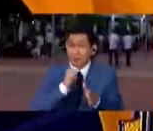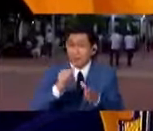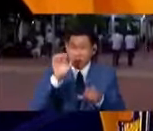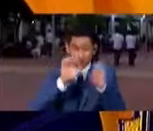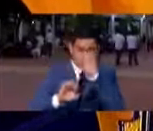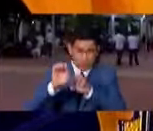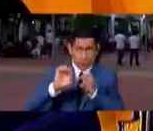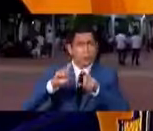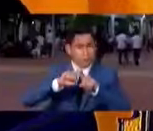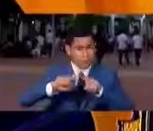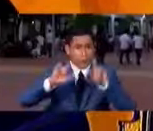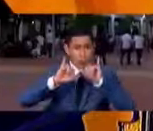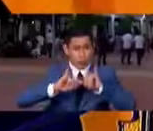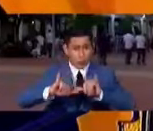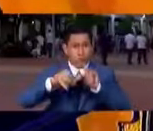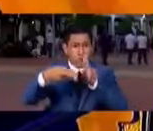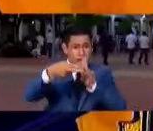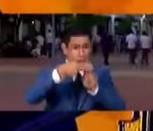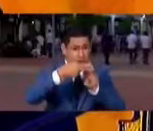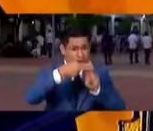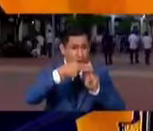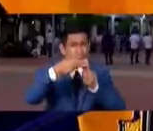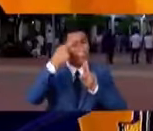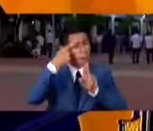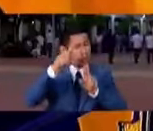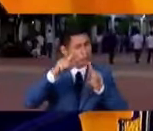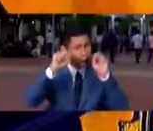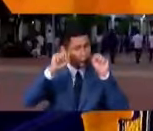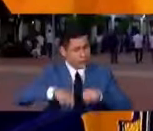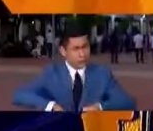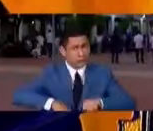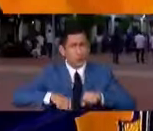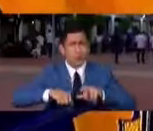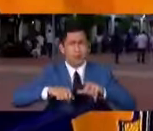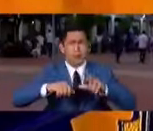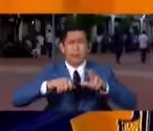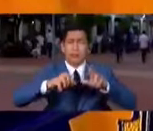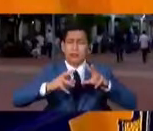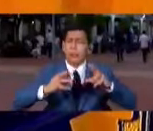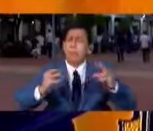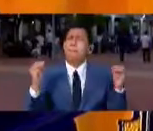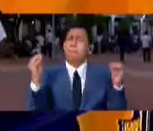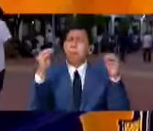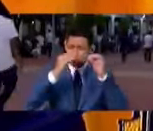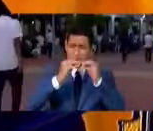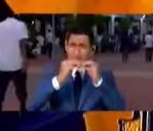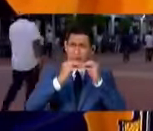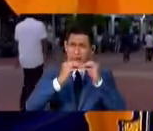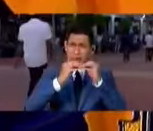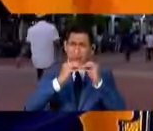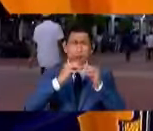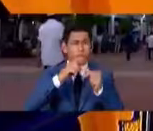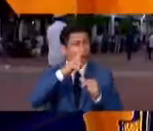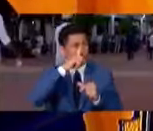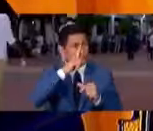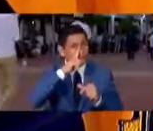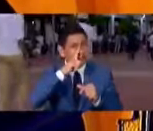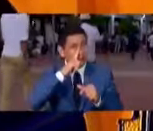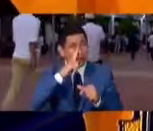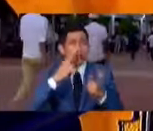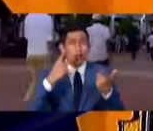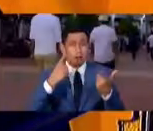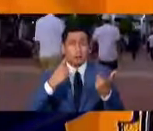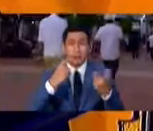encaminarnos a tener trabajadores en la calle, censados y con orden y control. Con nuestra banda municipal y la